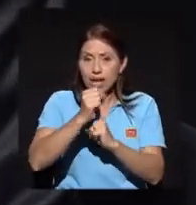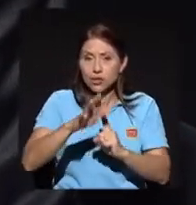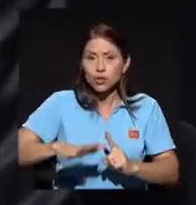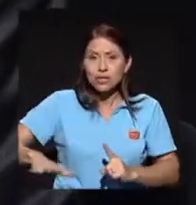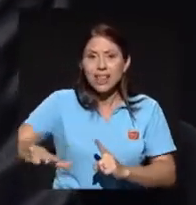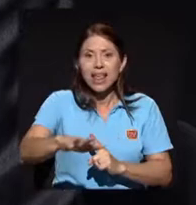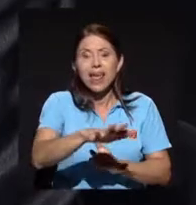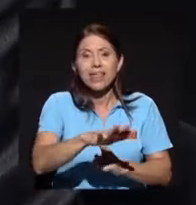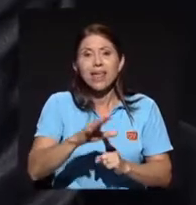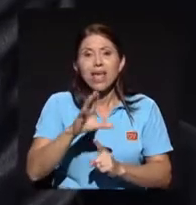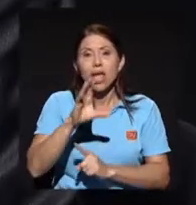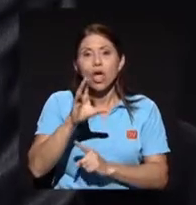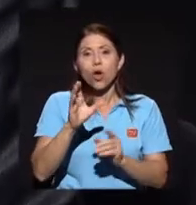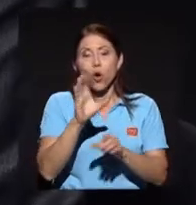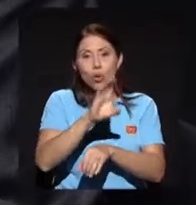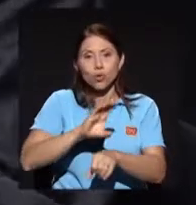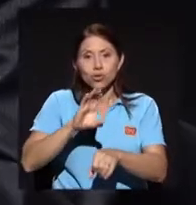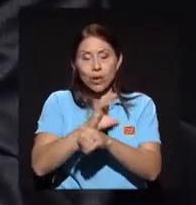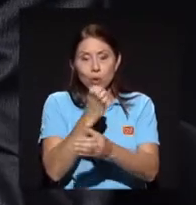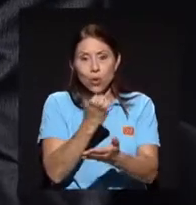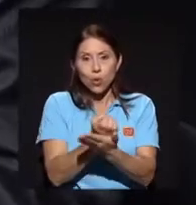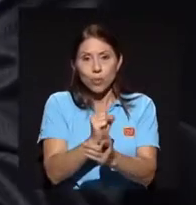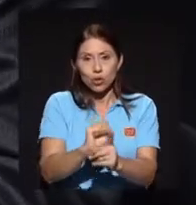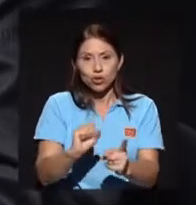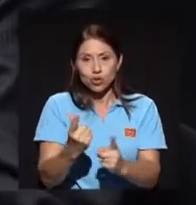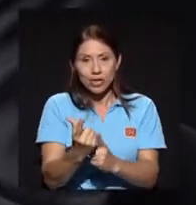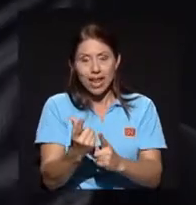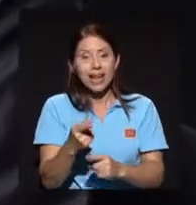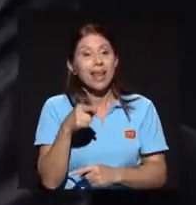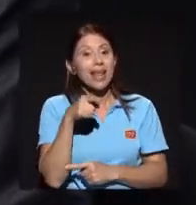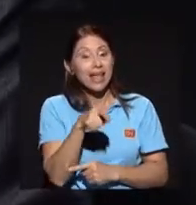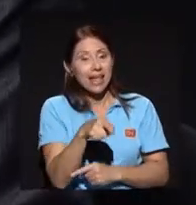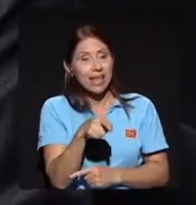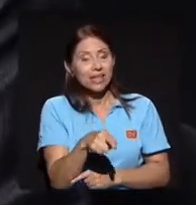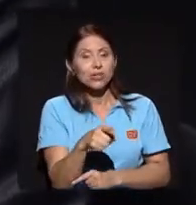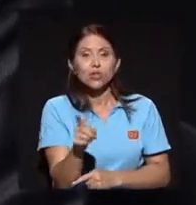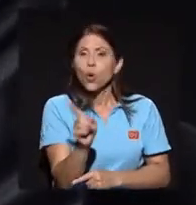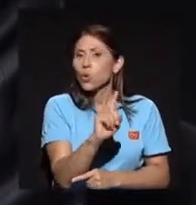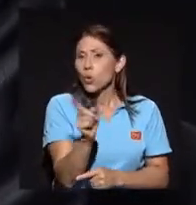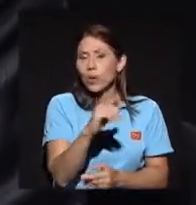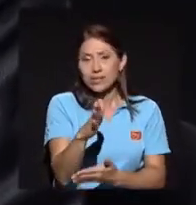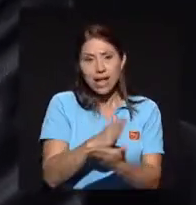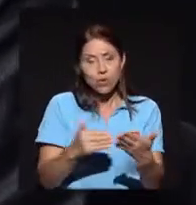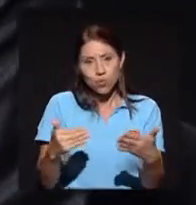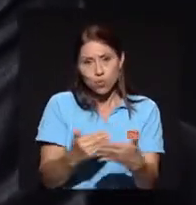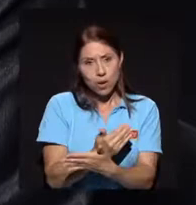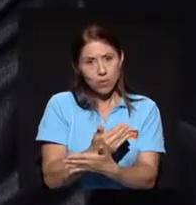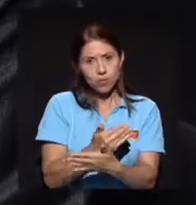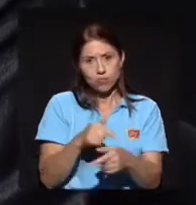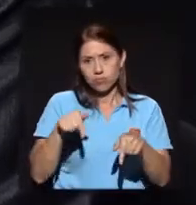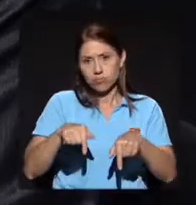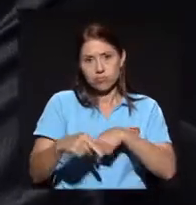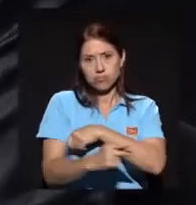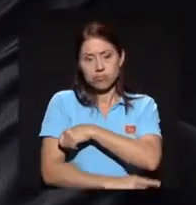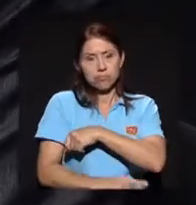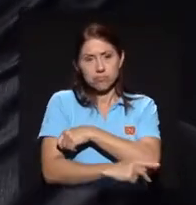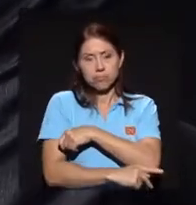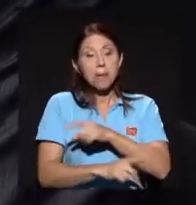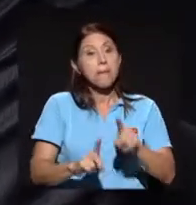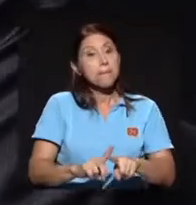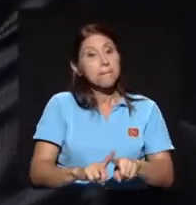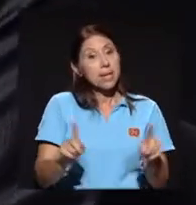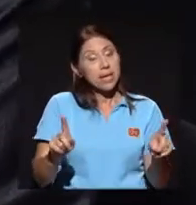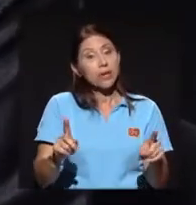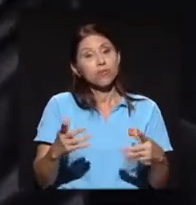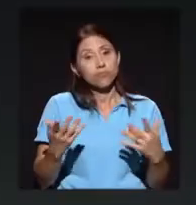consejo económico y social eso no es algo nuevo en nuestra sociedad pero hoy